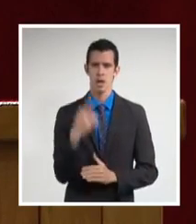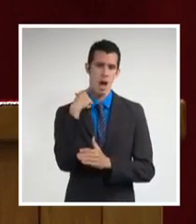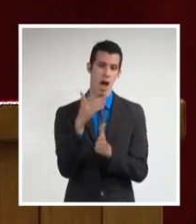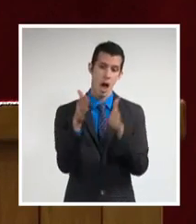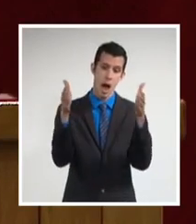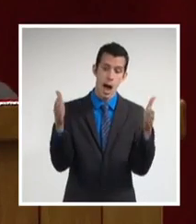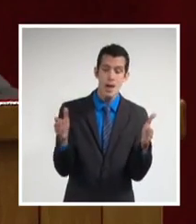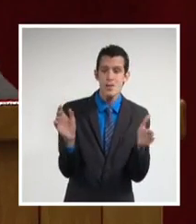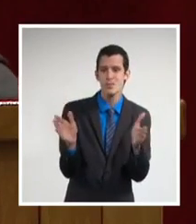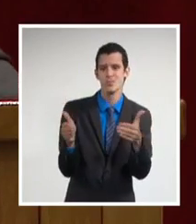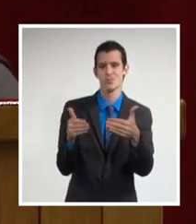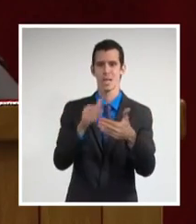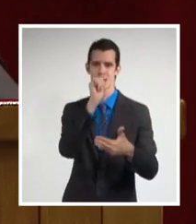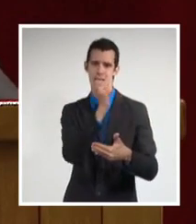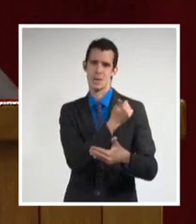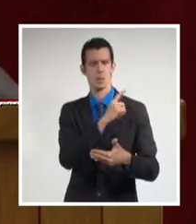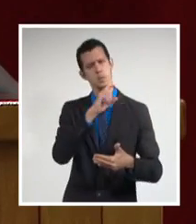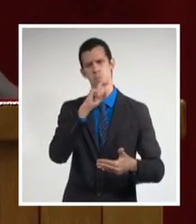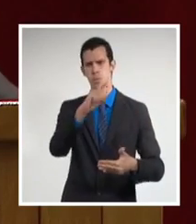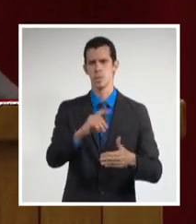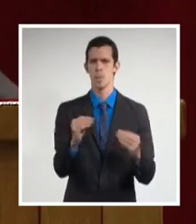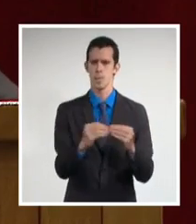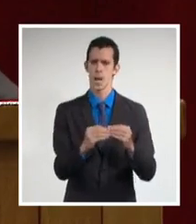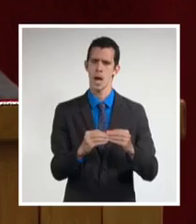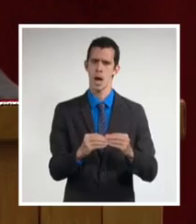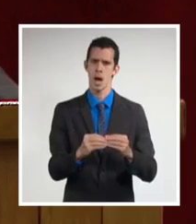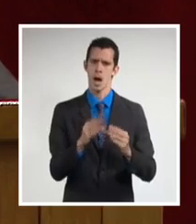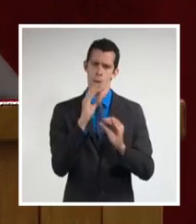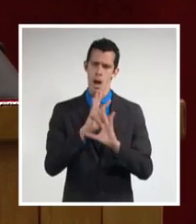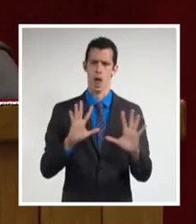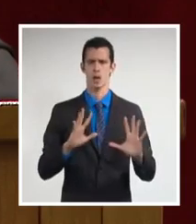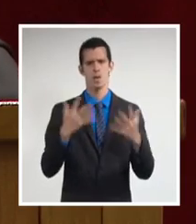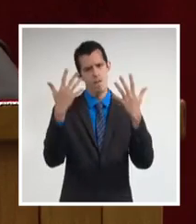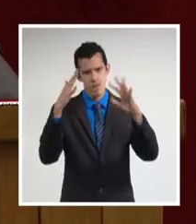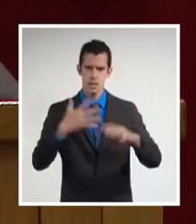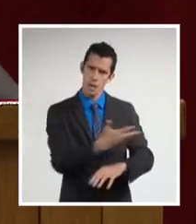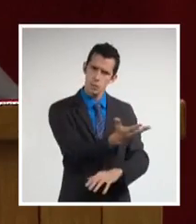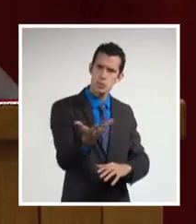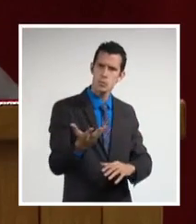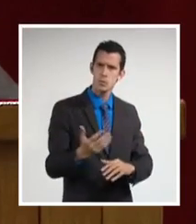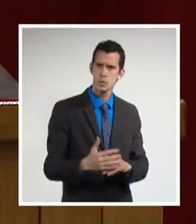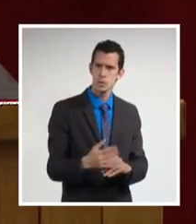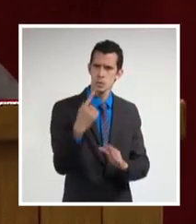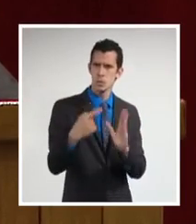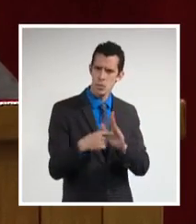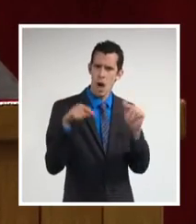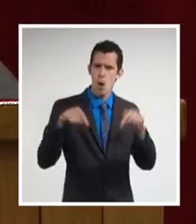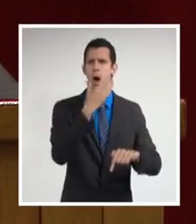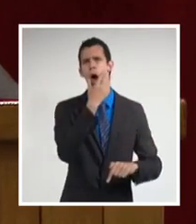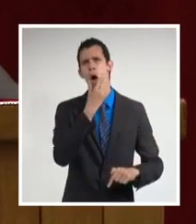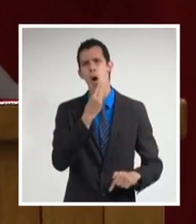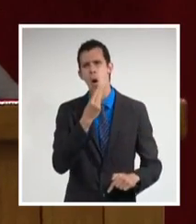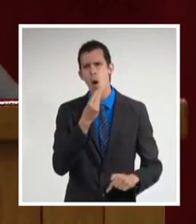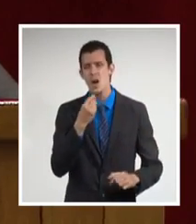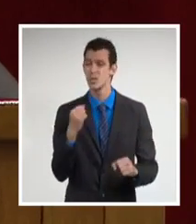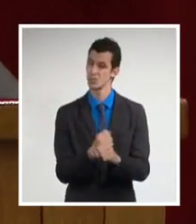llegó el momento de felicitarnos. Las actuales generaciones de revolucionarios se están probando en la